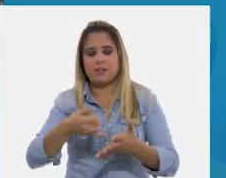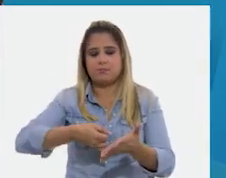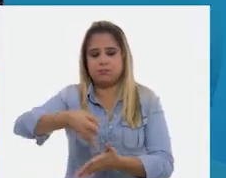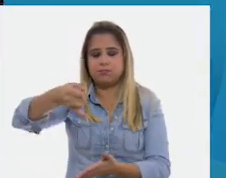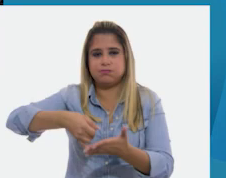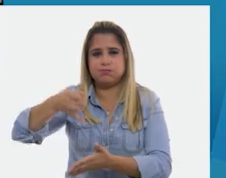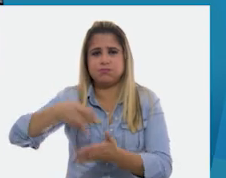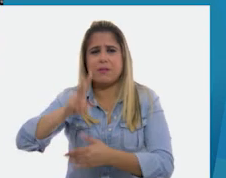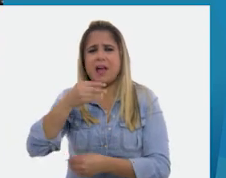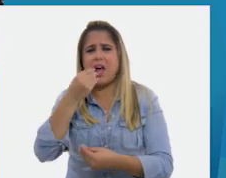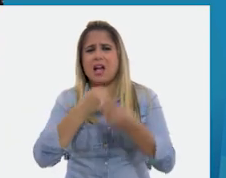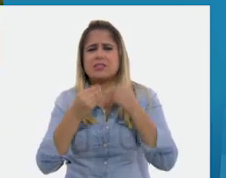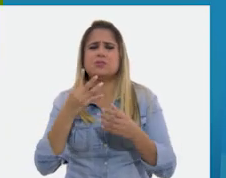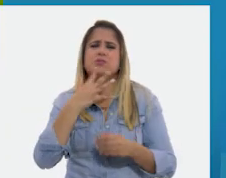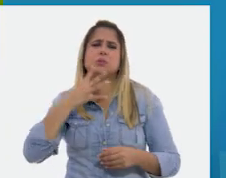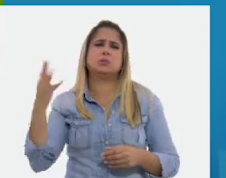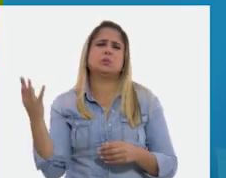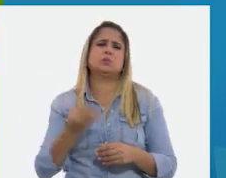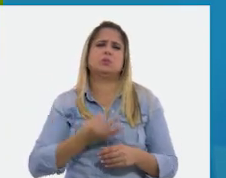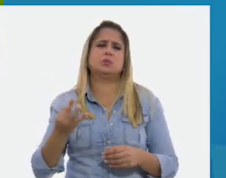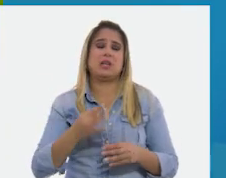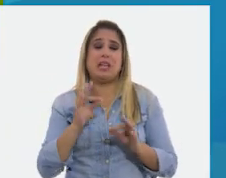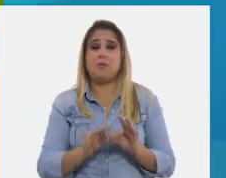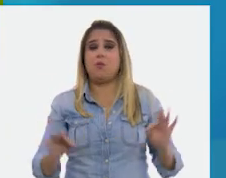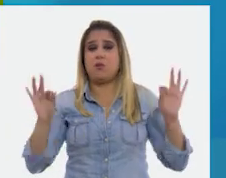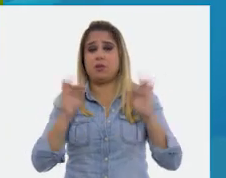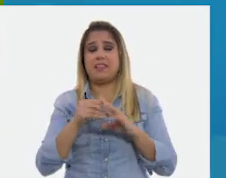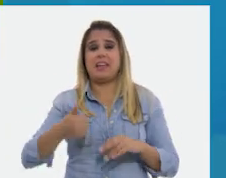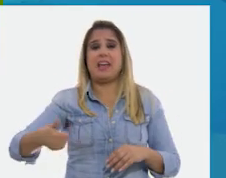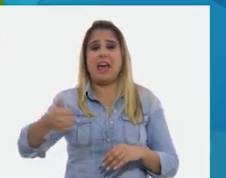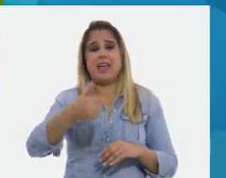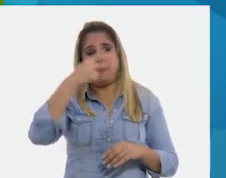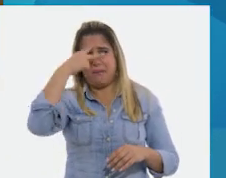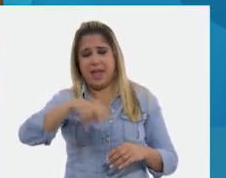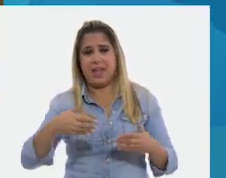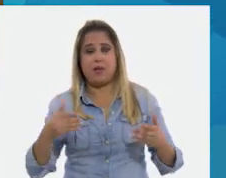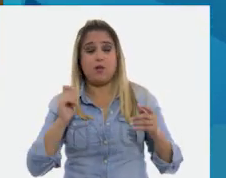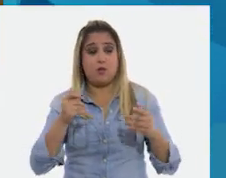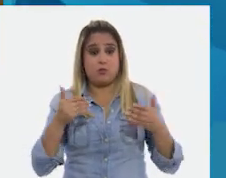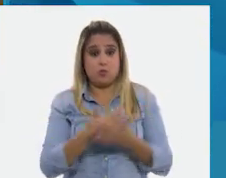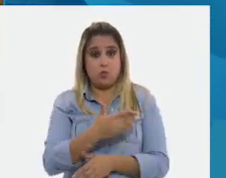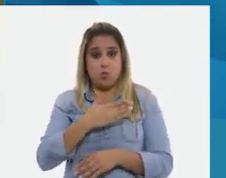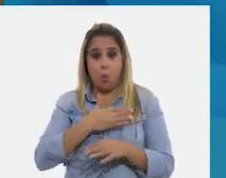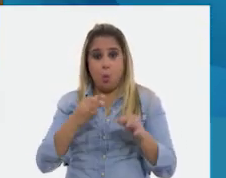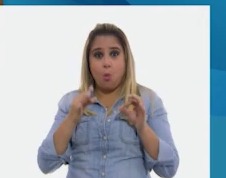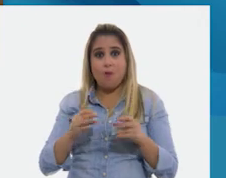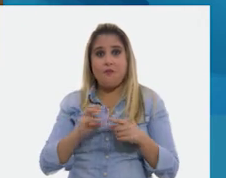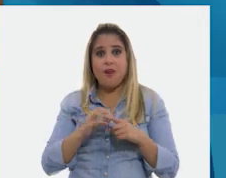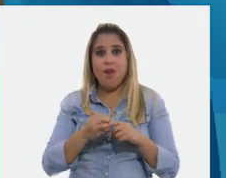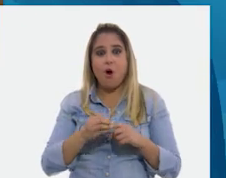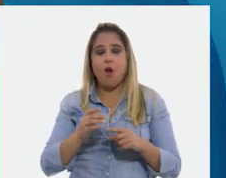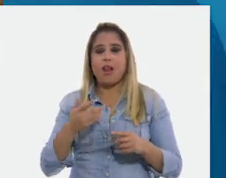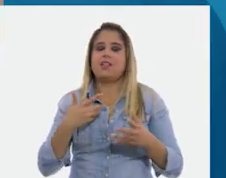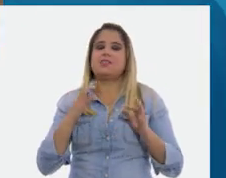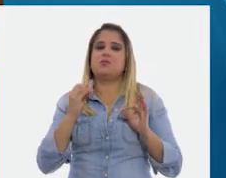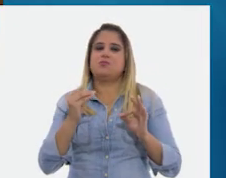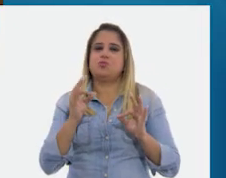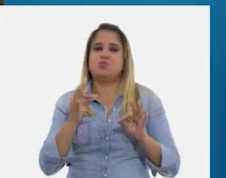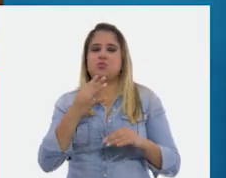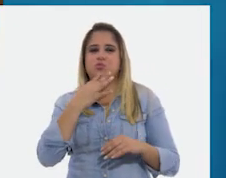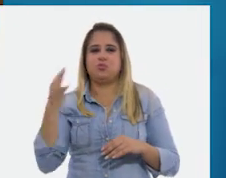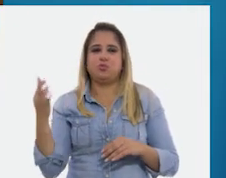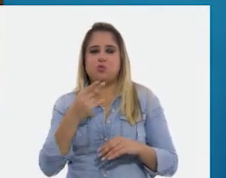un alimento muy nutritivo y un elemento fundamental en la mesa de los mexicanos. Las especies de chile y sus